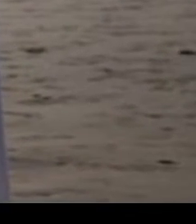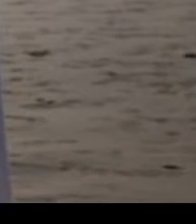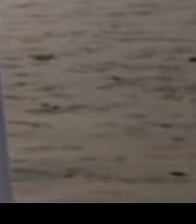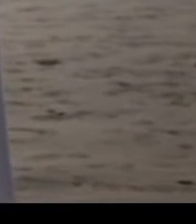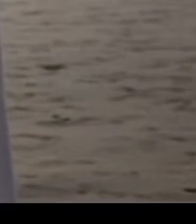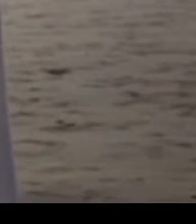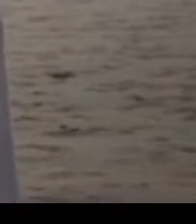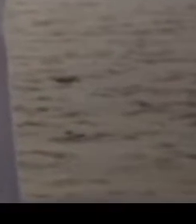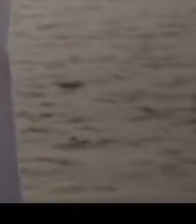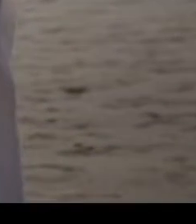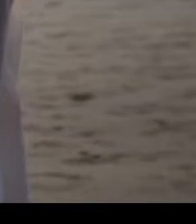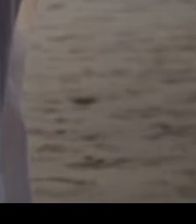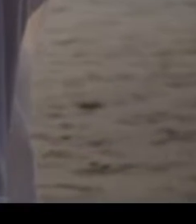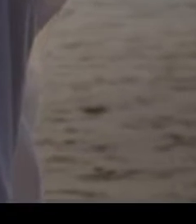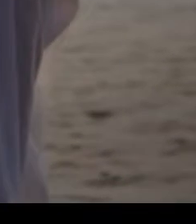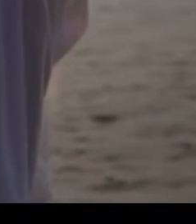la última